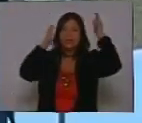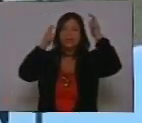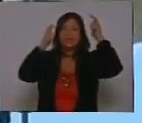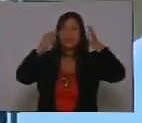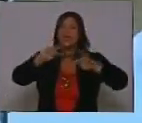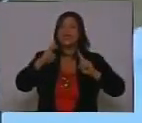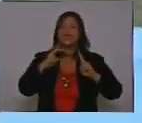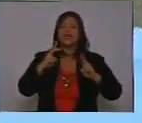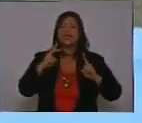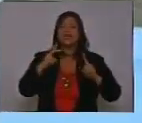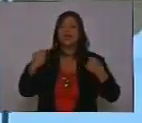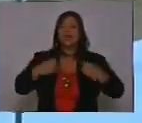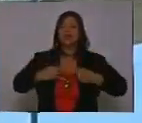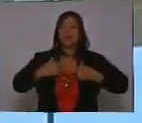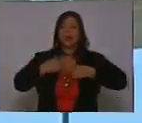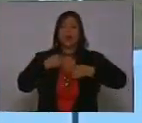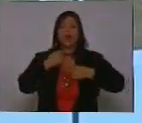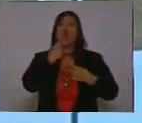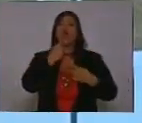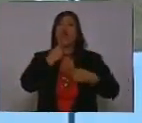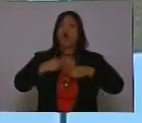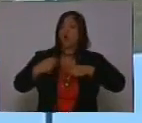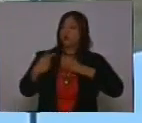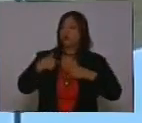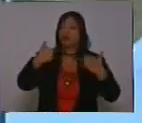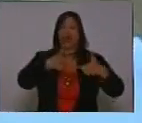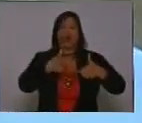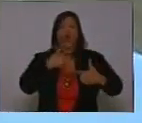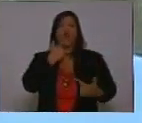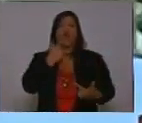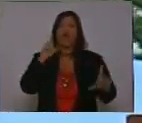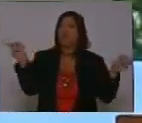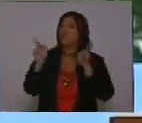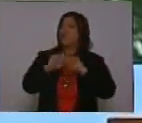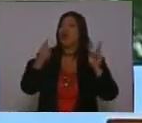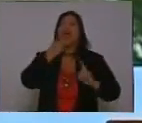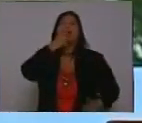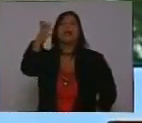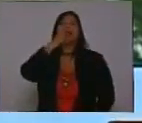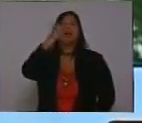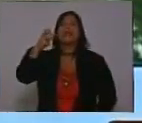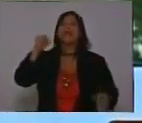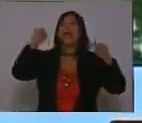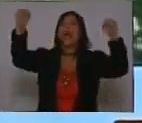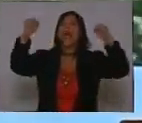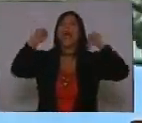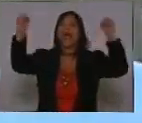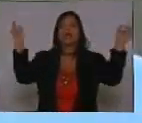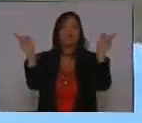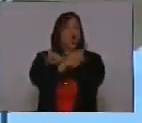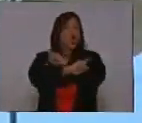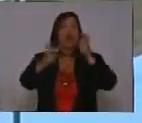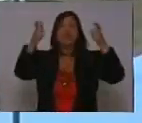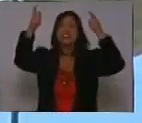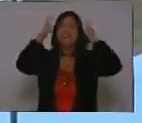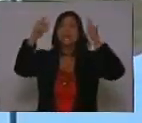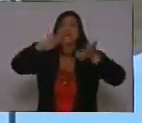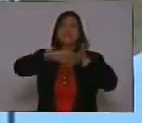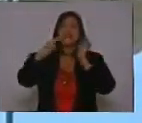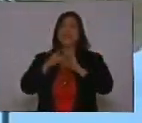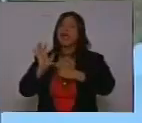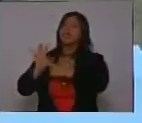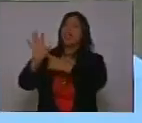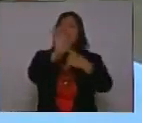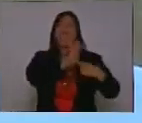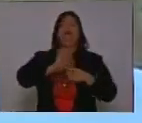es ponerse la camisa roja, que ser chavista no es gritar las mejores consignas, ser chavista es dar el